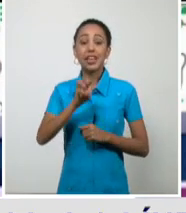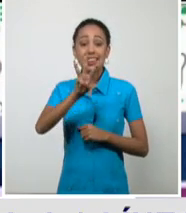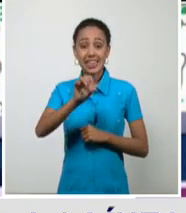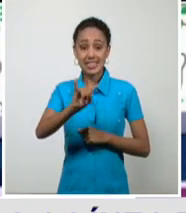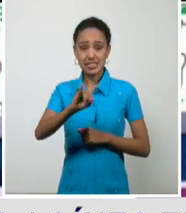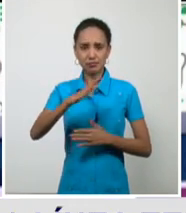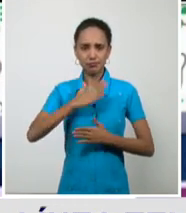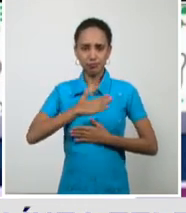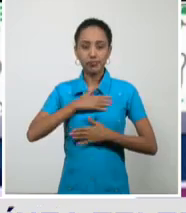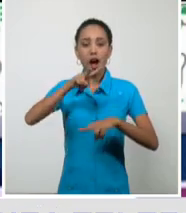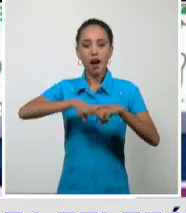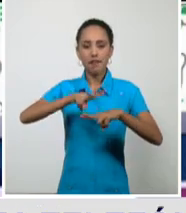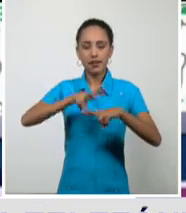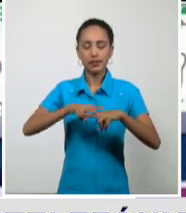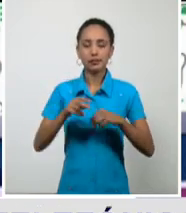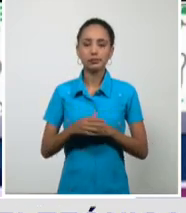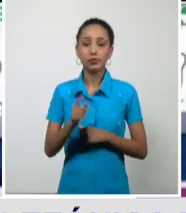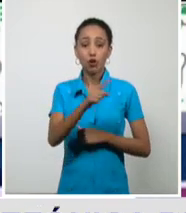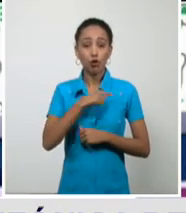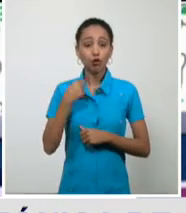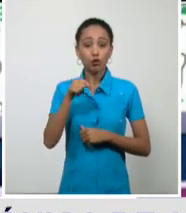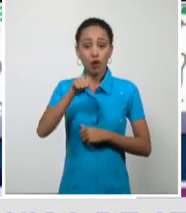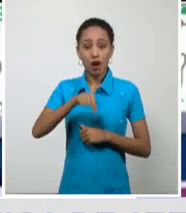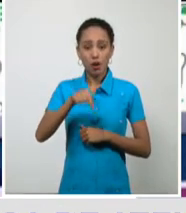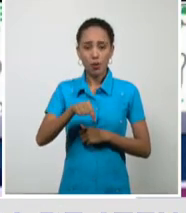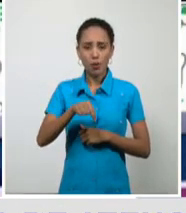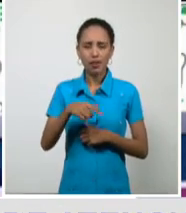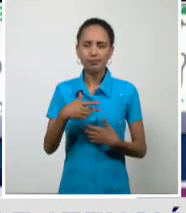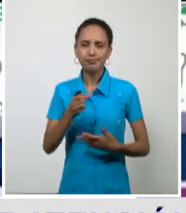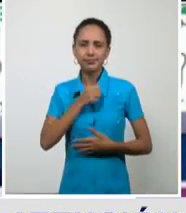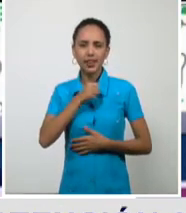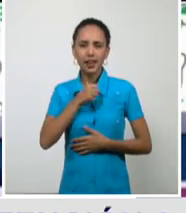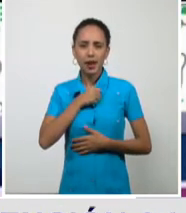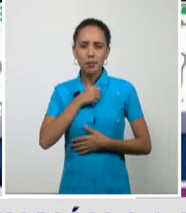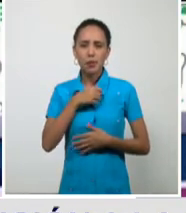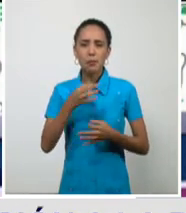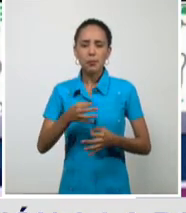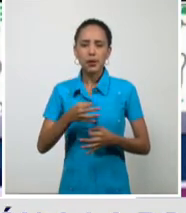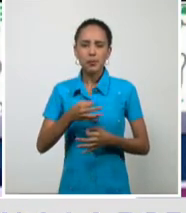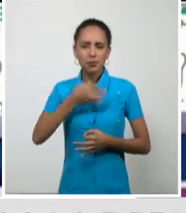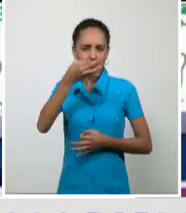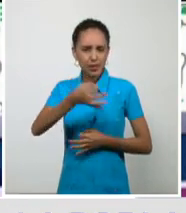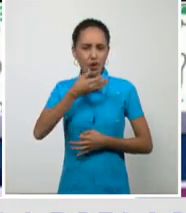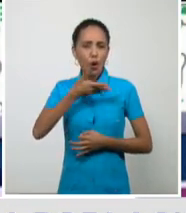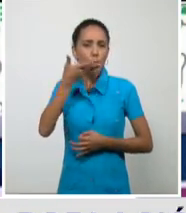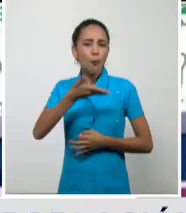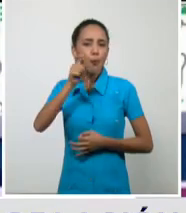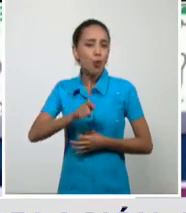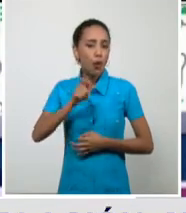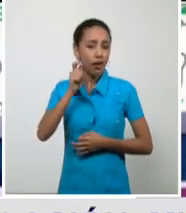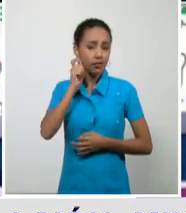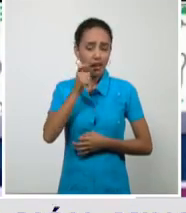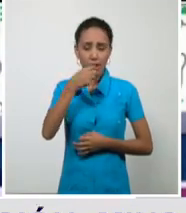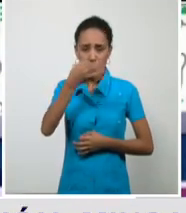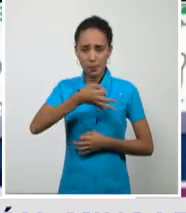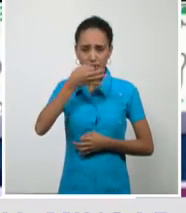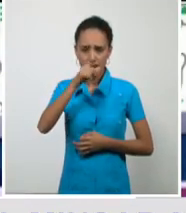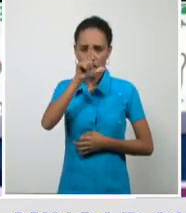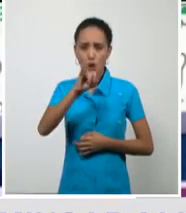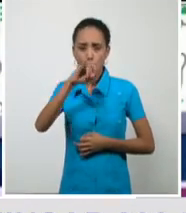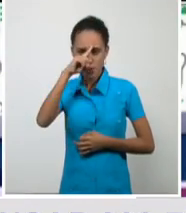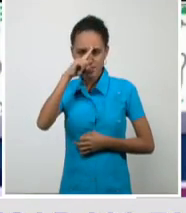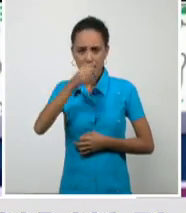la capital. Nos vamos entonces con este mensaje que nos da un poeta desde su arte, desde su decir. Luis Paz está